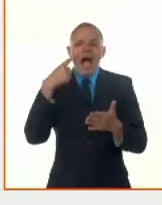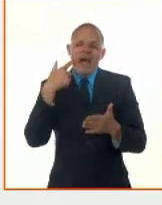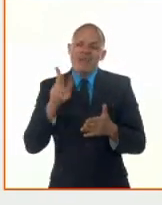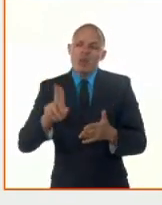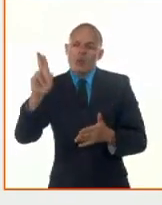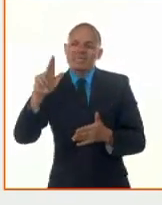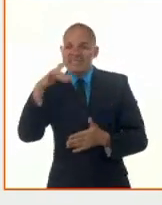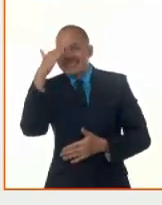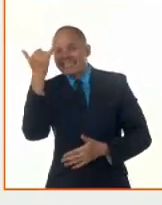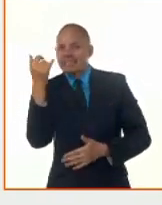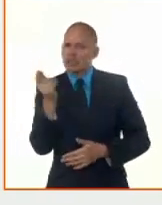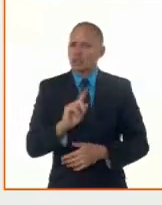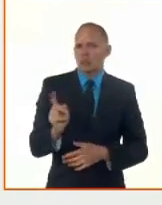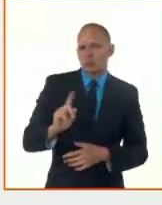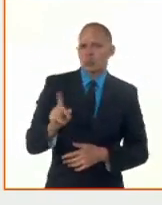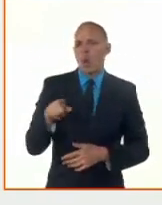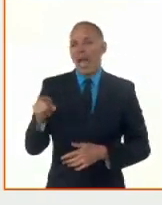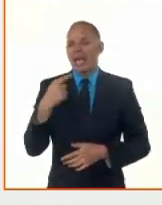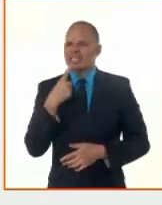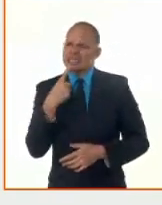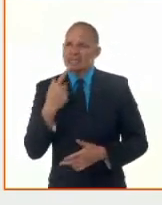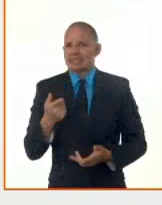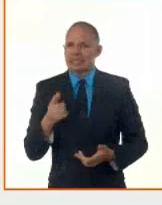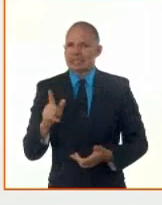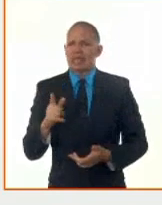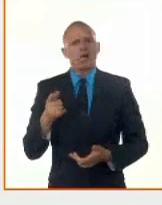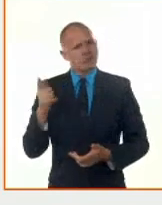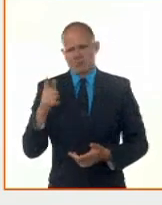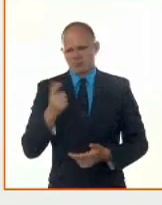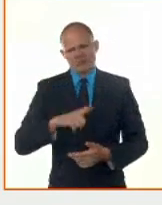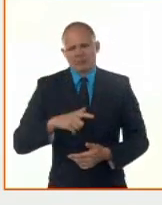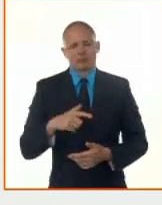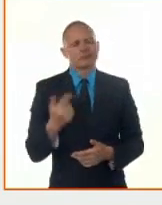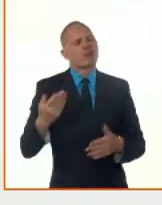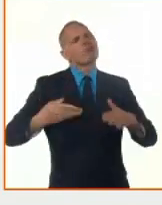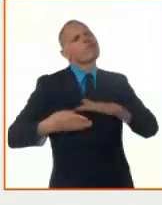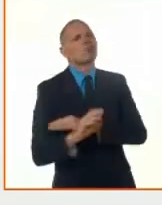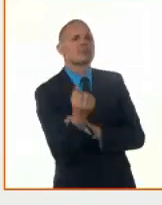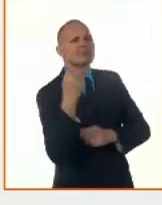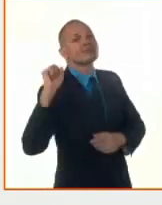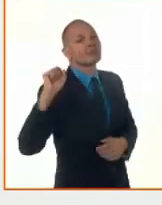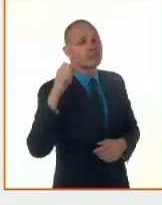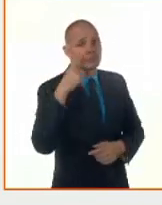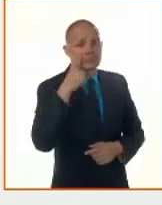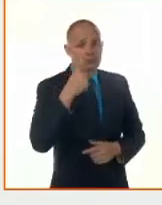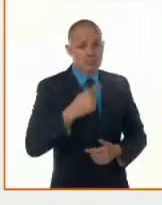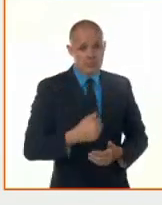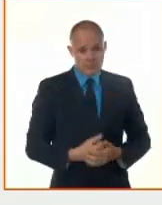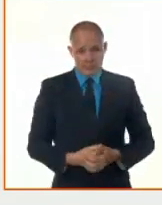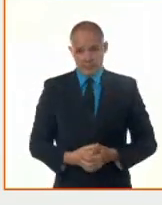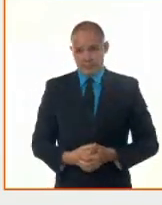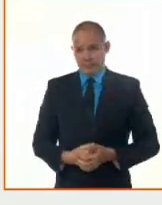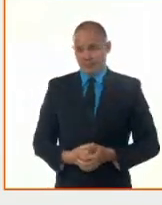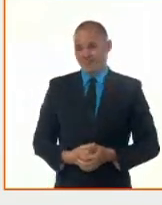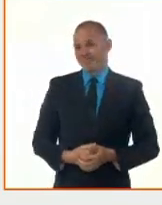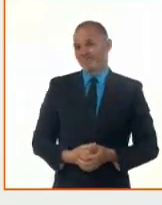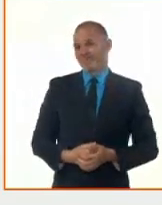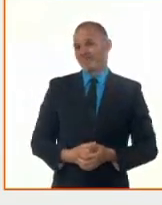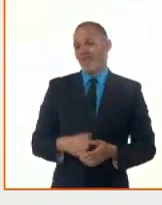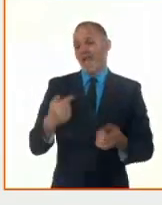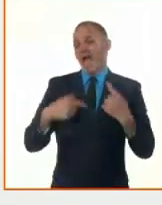Cuál ha sido históricamente la tendencia de Israel y de netanyahu cuando hay una crisis política el estado está amenazado